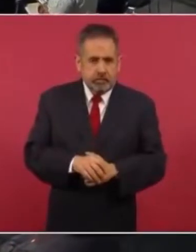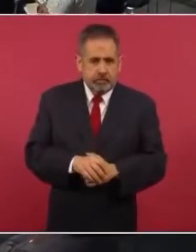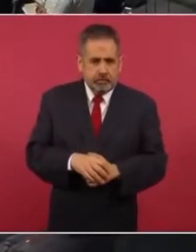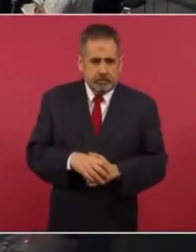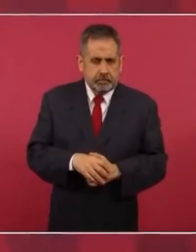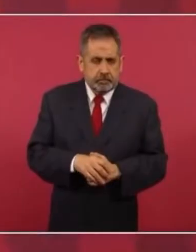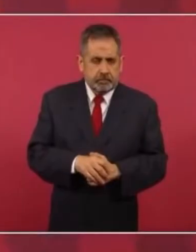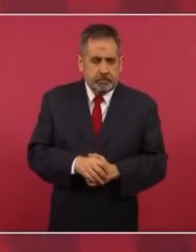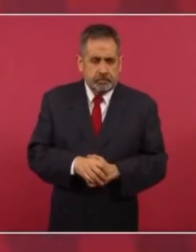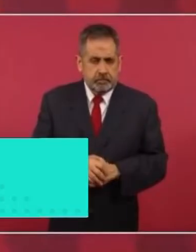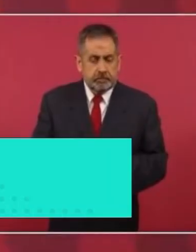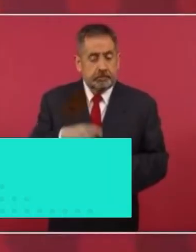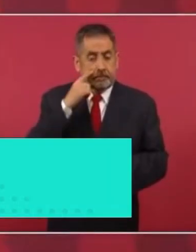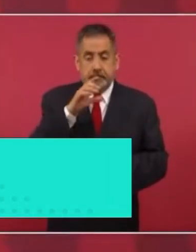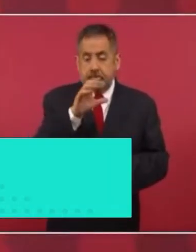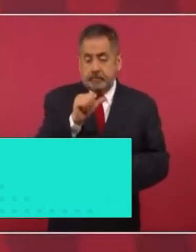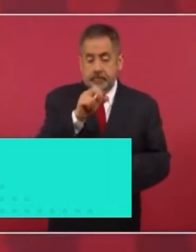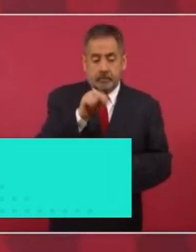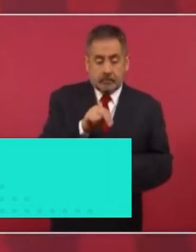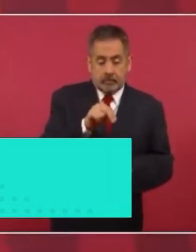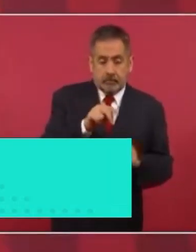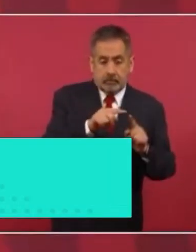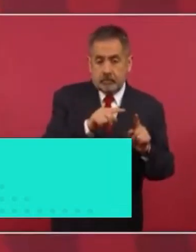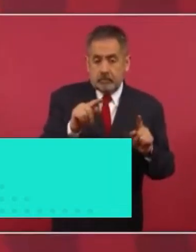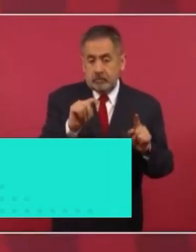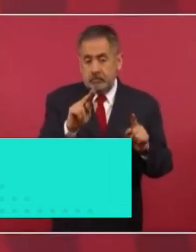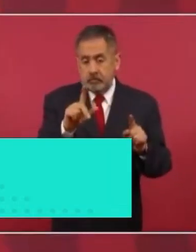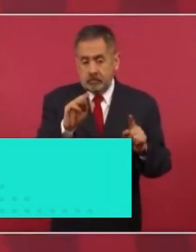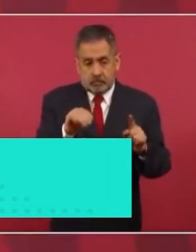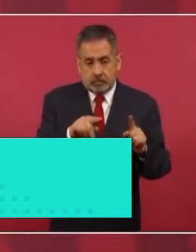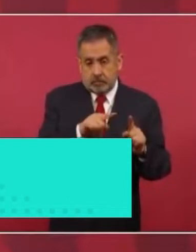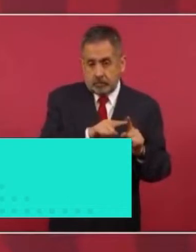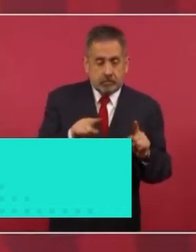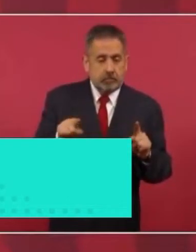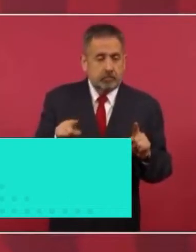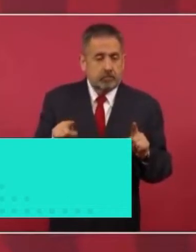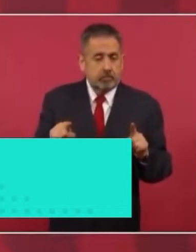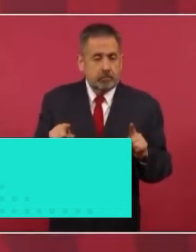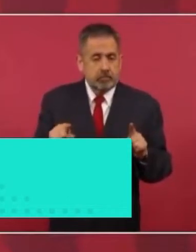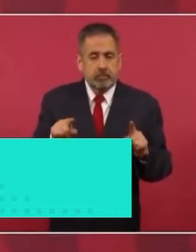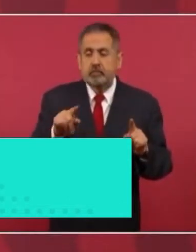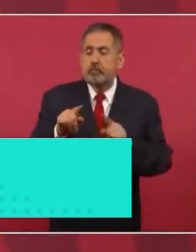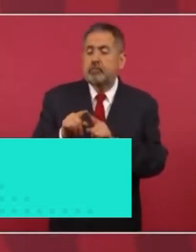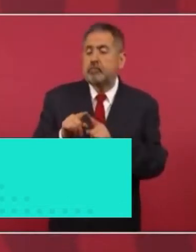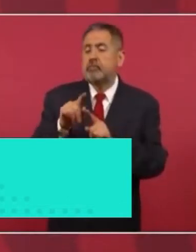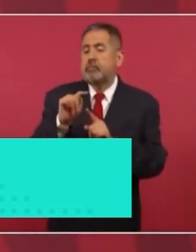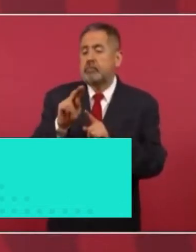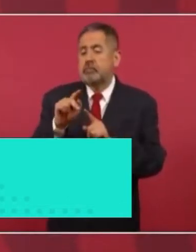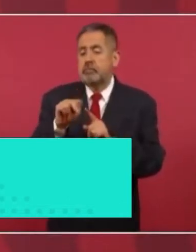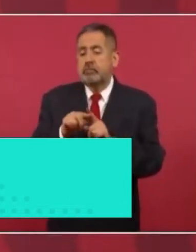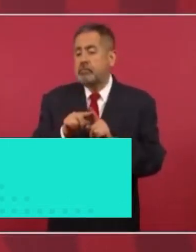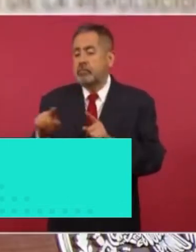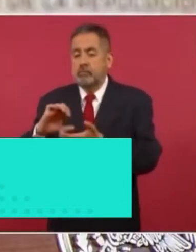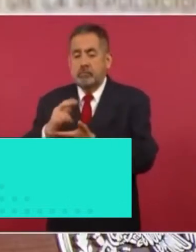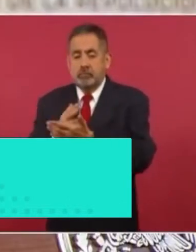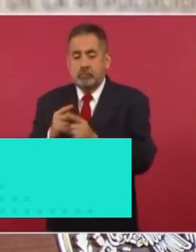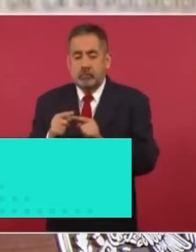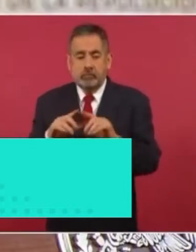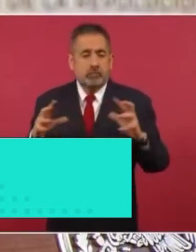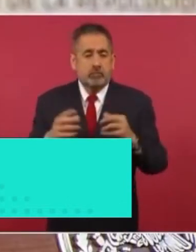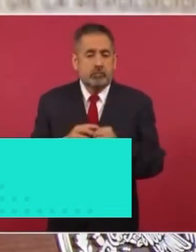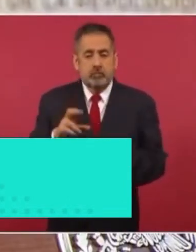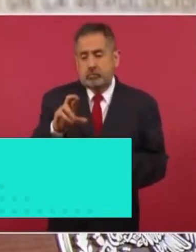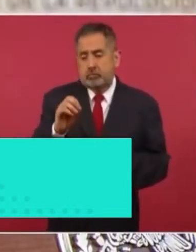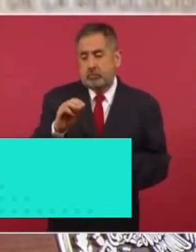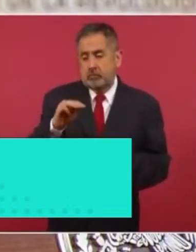todo el tramo de Cancún, Tulum y Tulum-Chetumal es Román